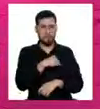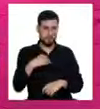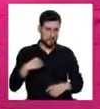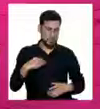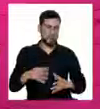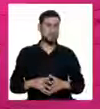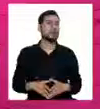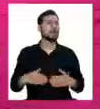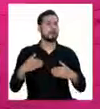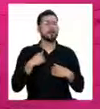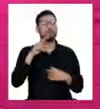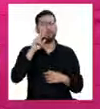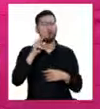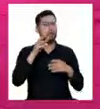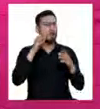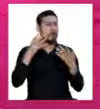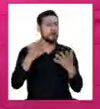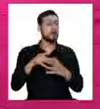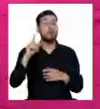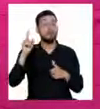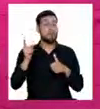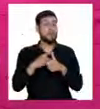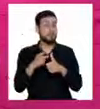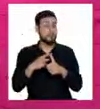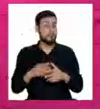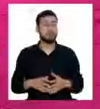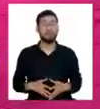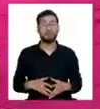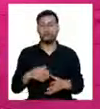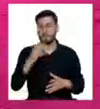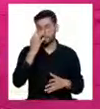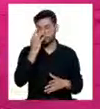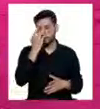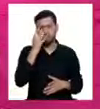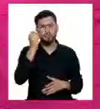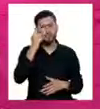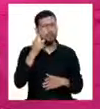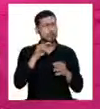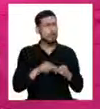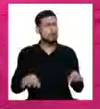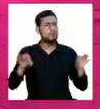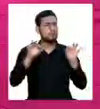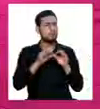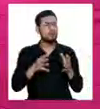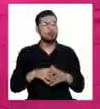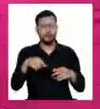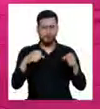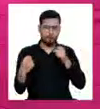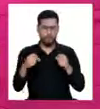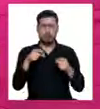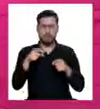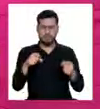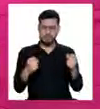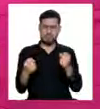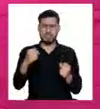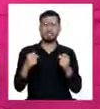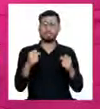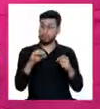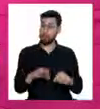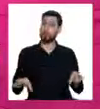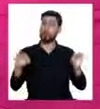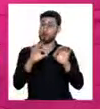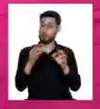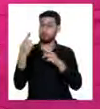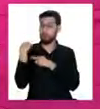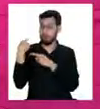ministerio. Ajá. Tenemos dos ejes principales. El primero es que entendamos la importancia de conducir un vehículo automotor en las vías públicas,